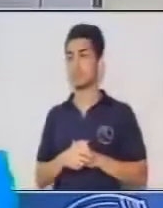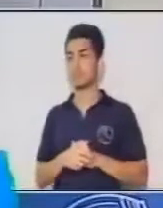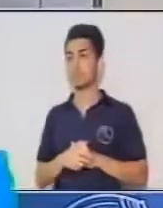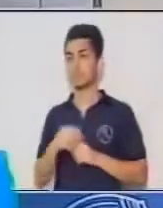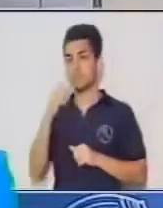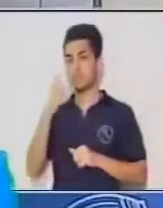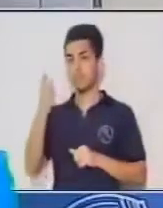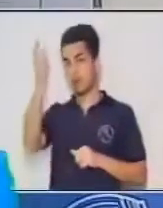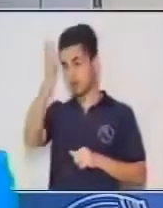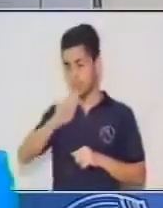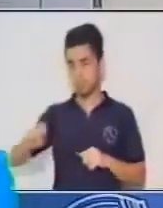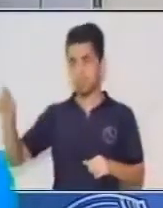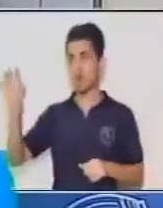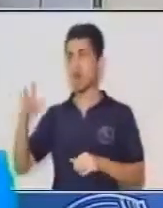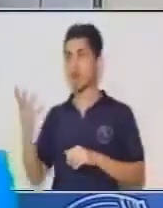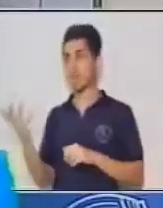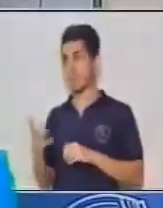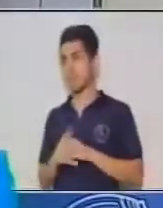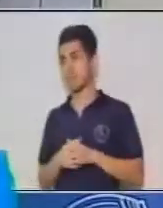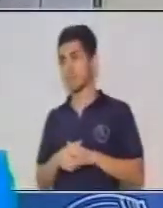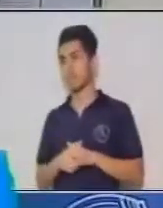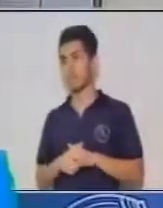así.